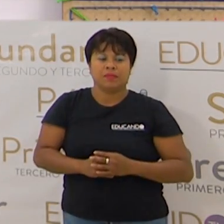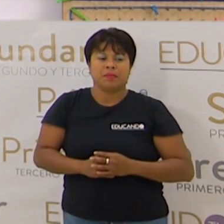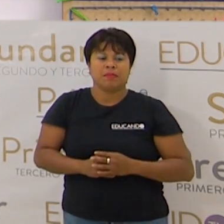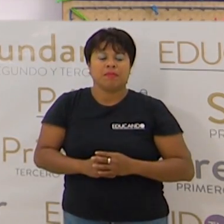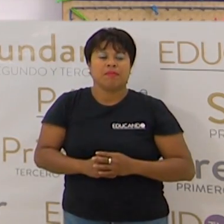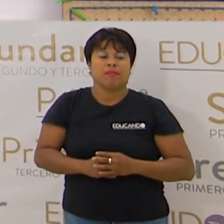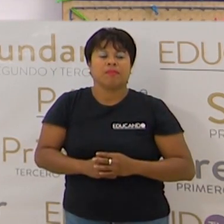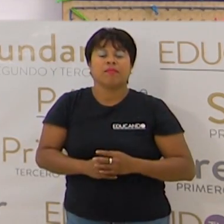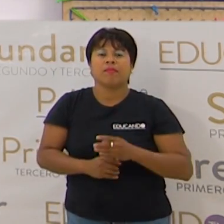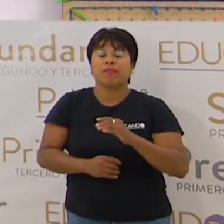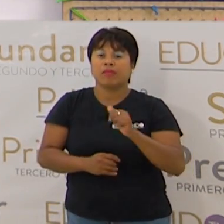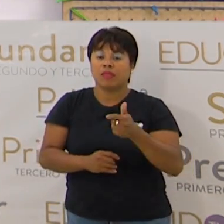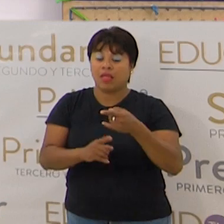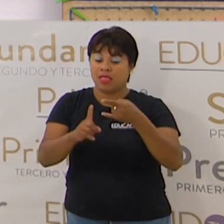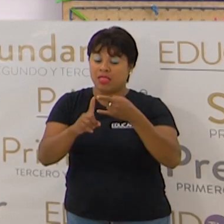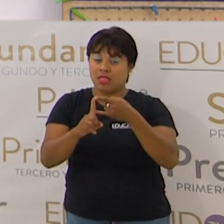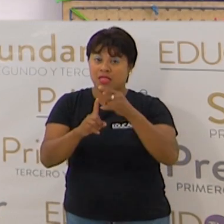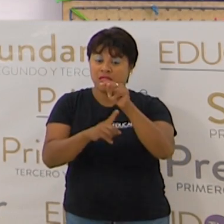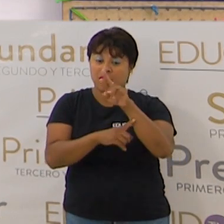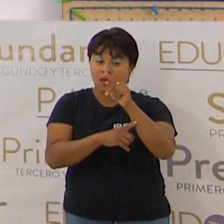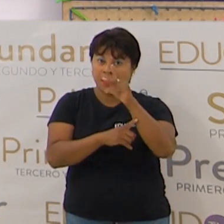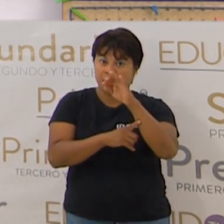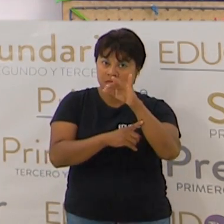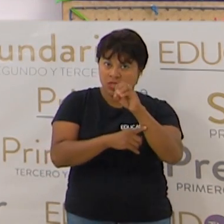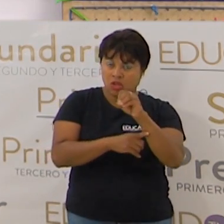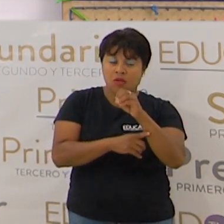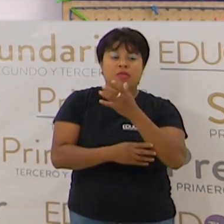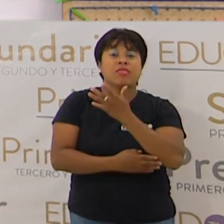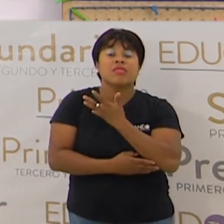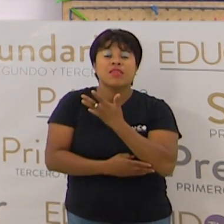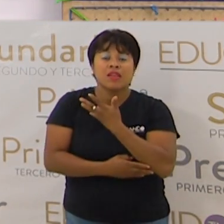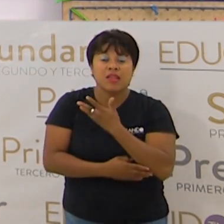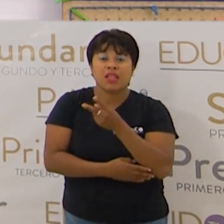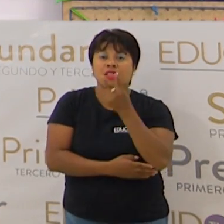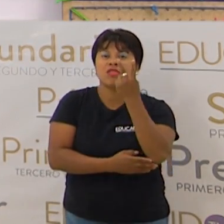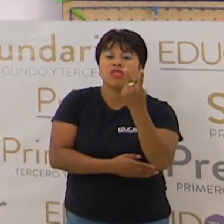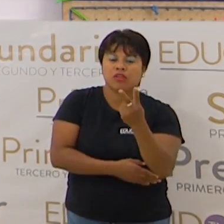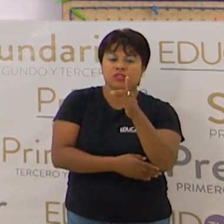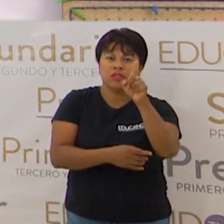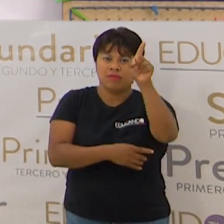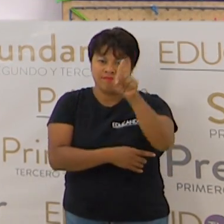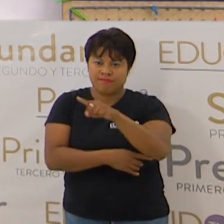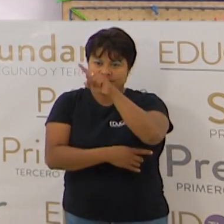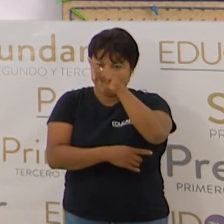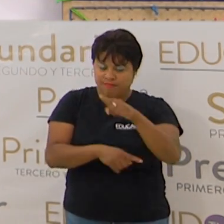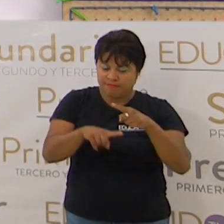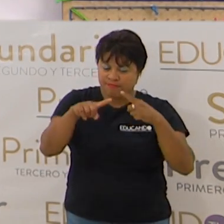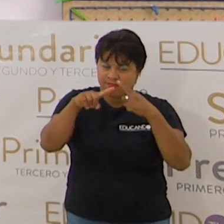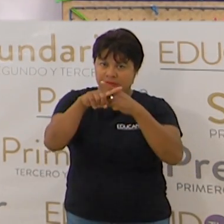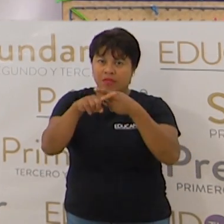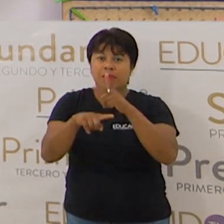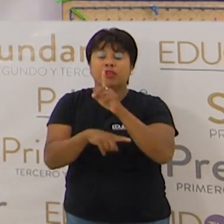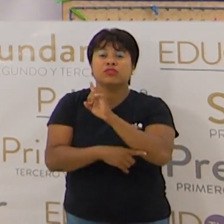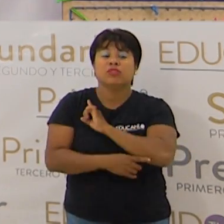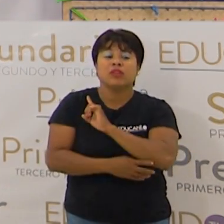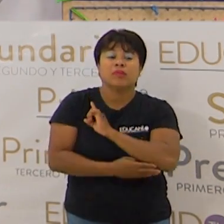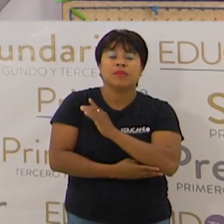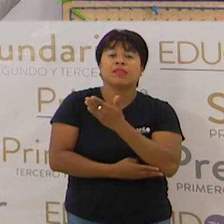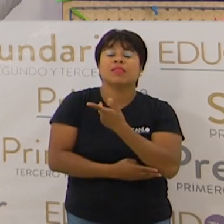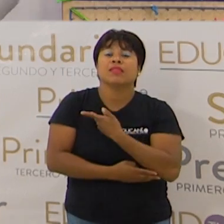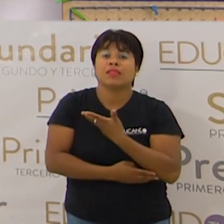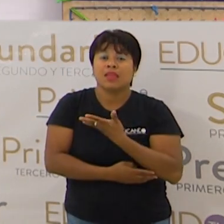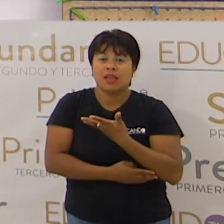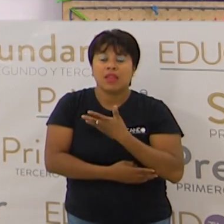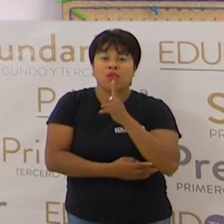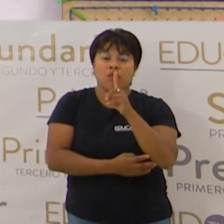de simetría. Un trapecio tiene 2 diagonales, pero solamente tiene